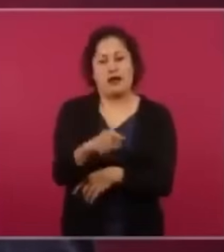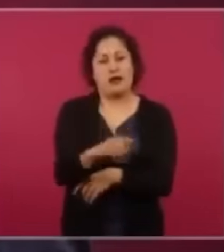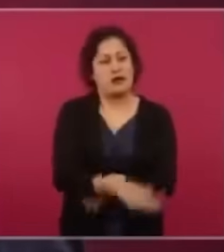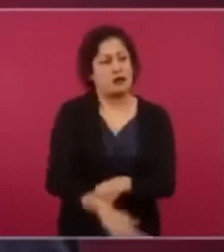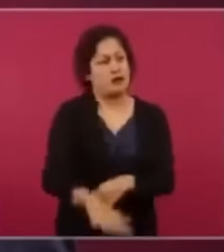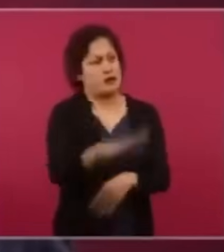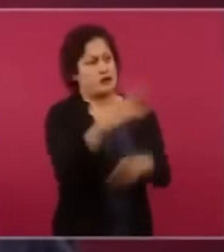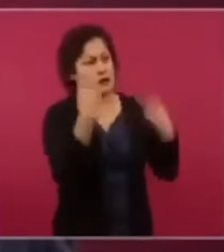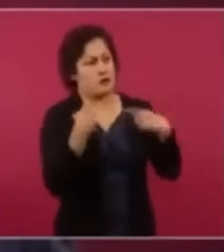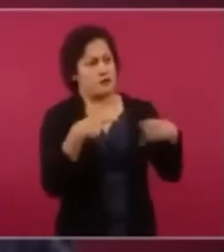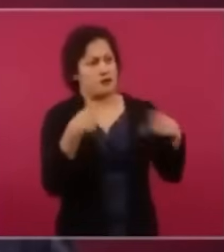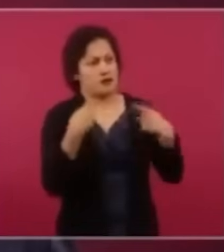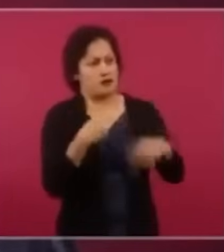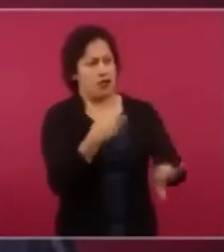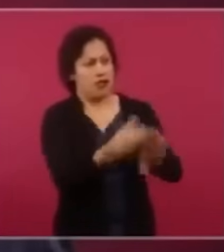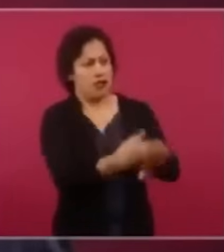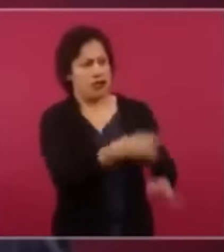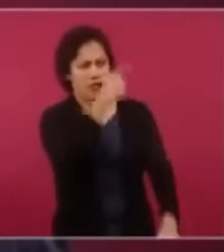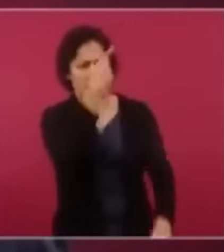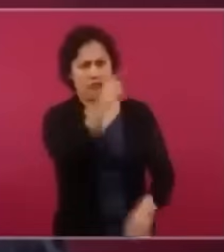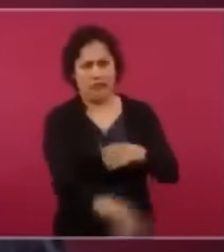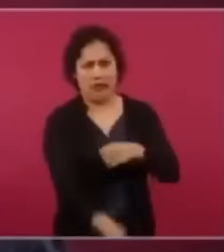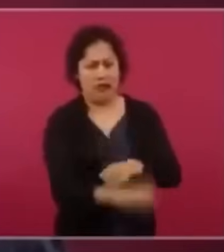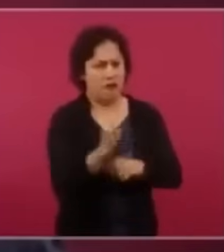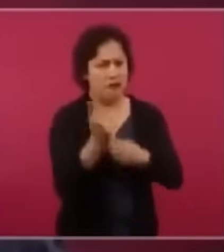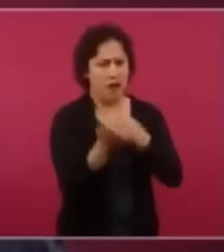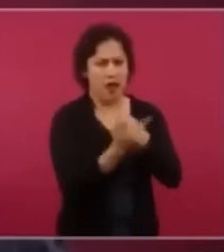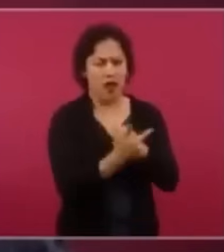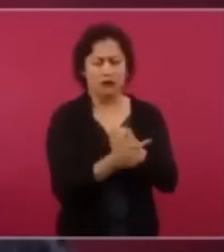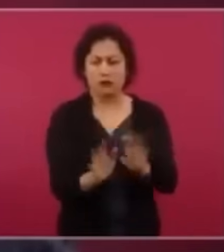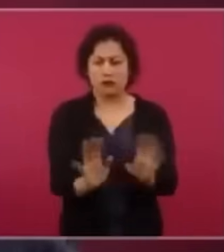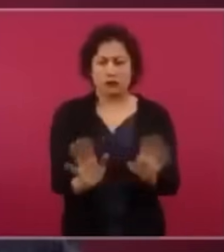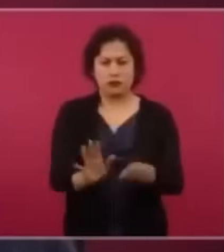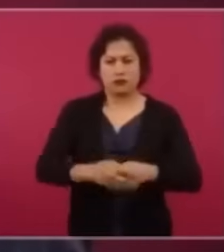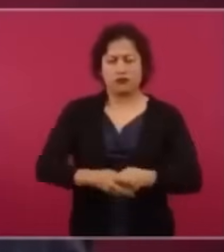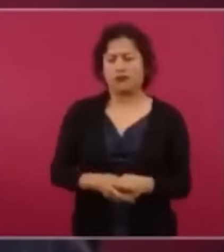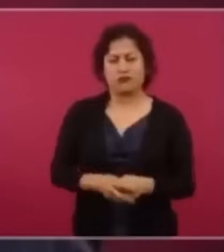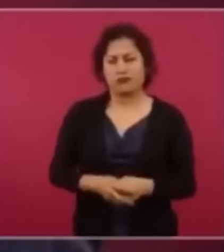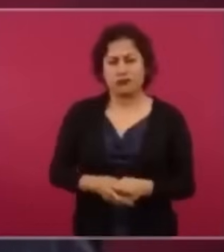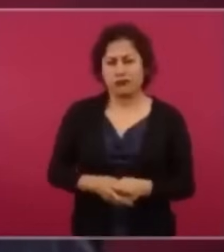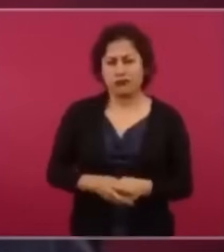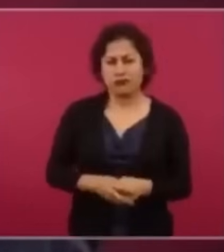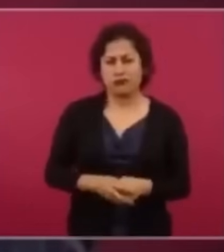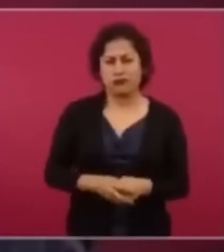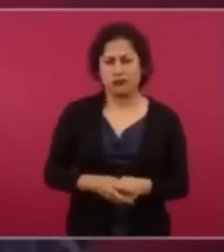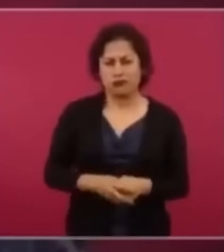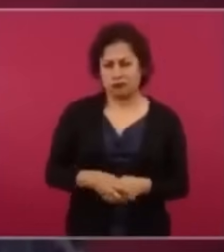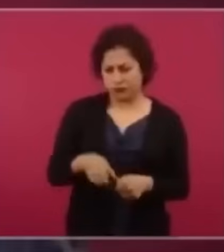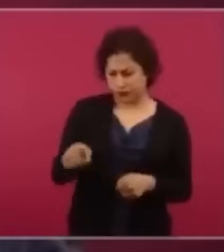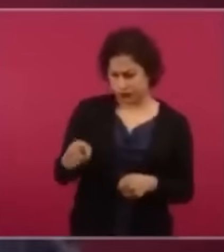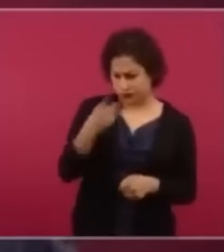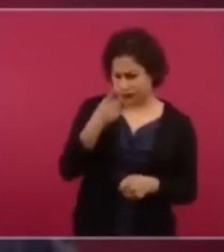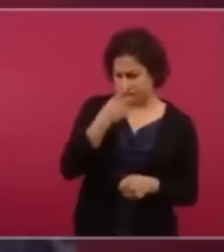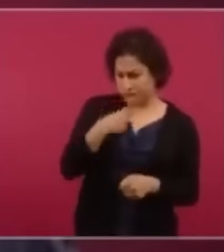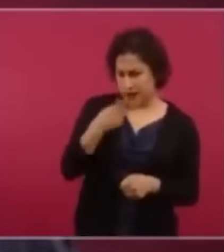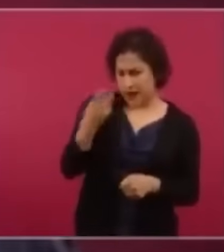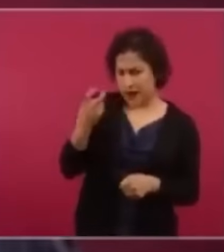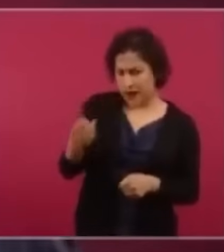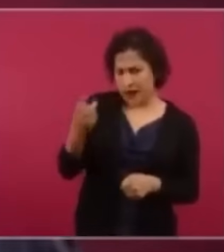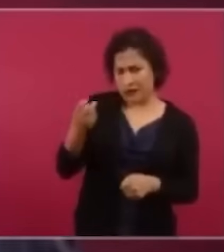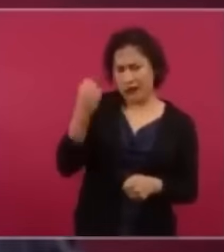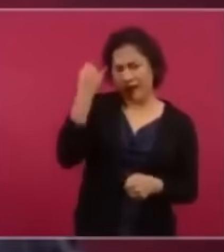la sociedad, que afectara al pueblo. No, esto es un